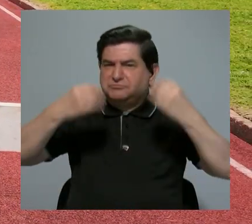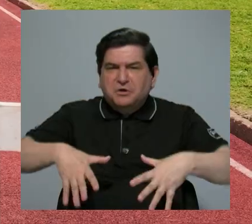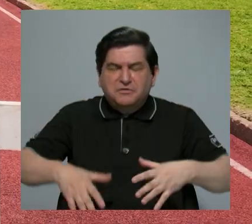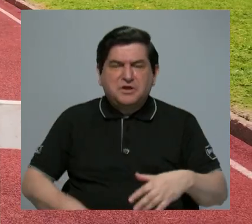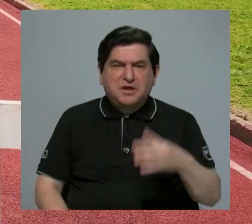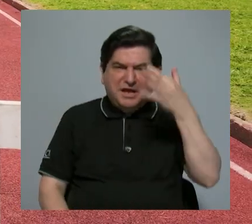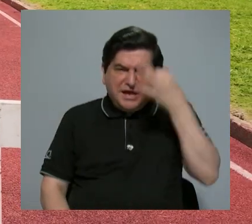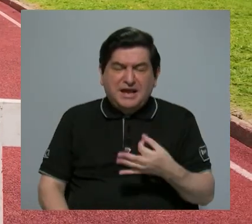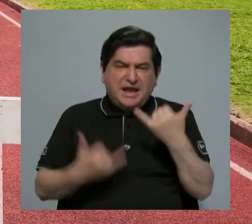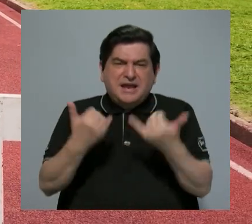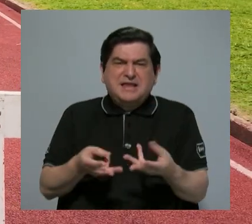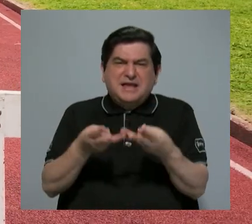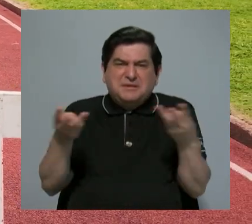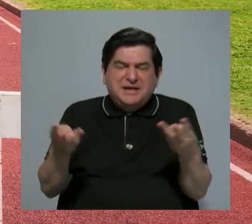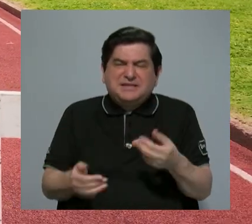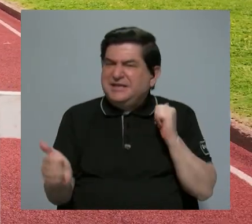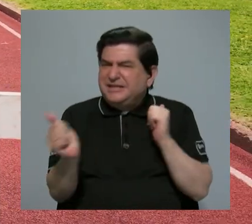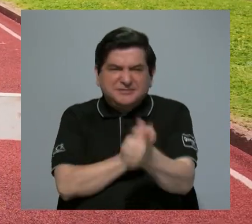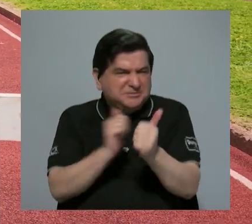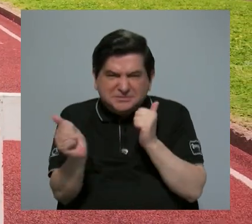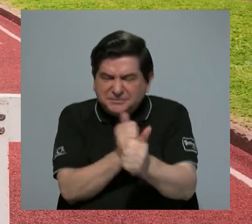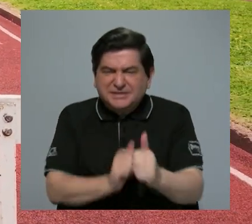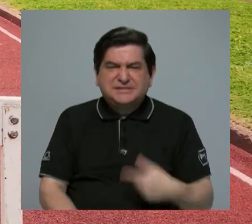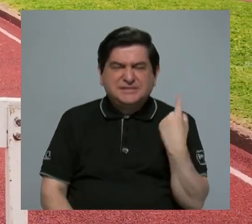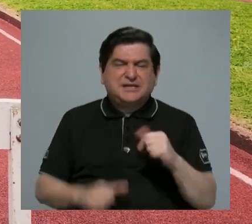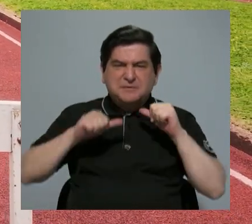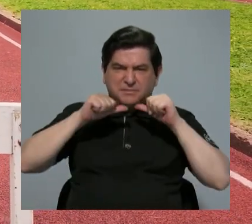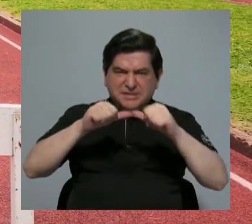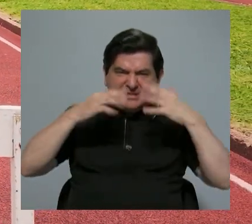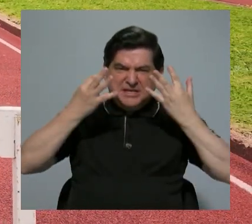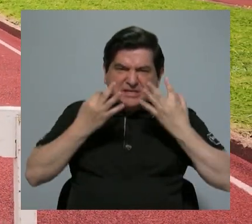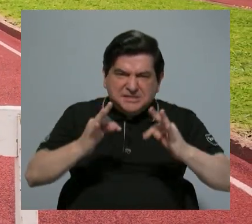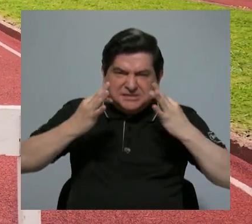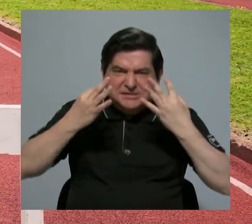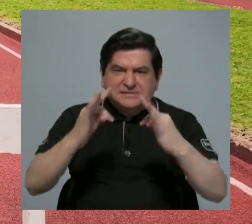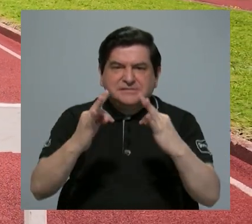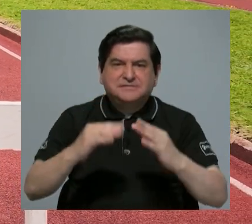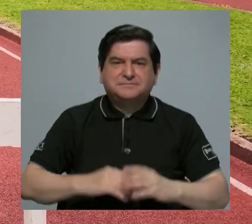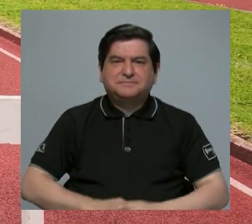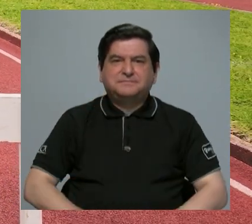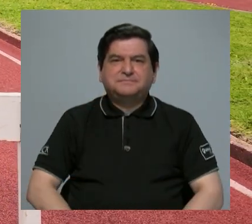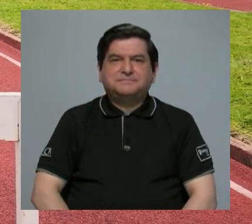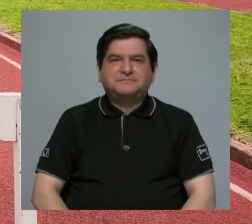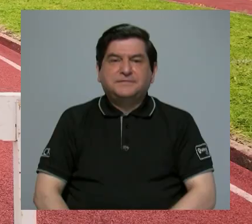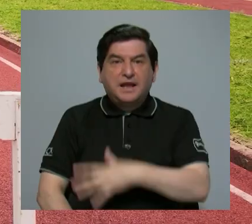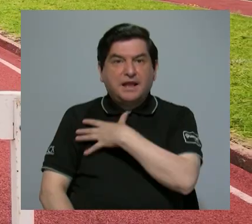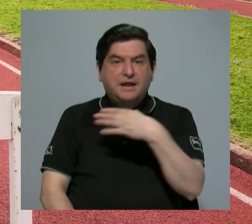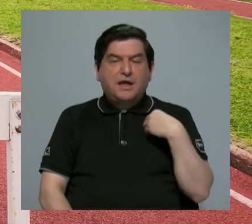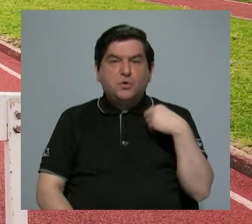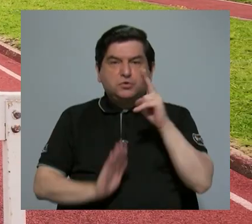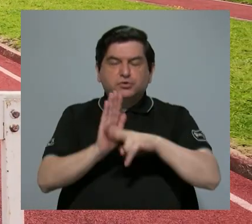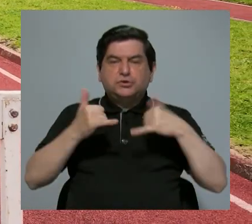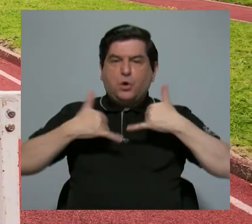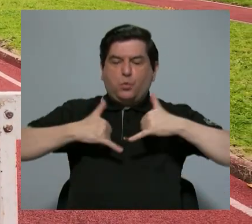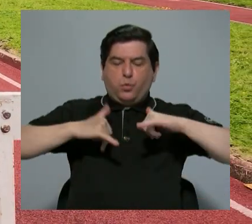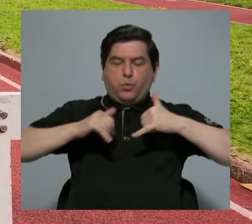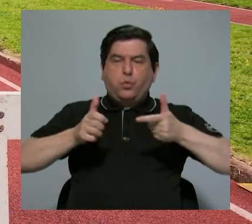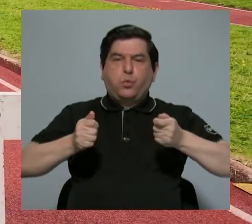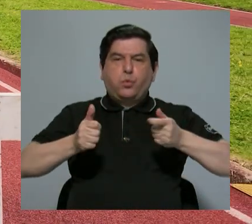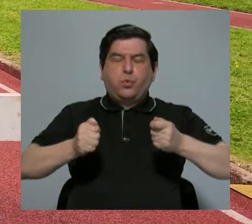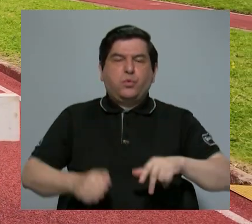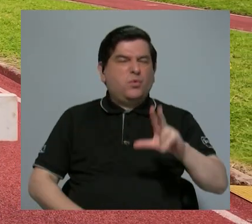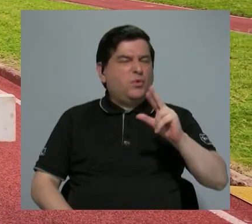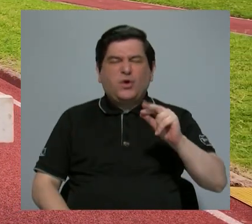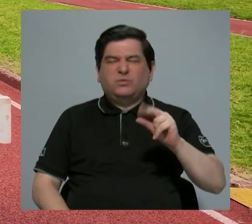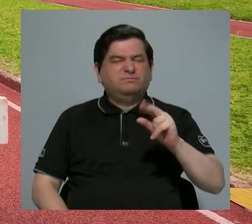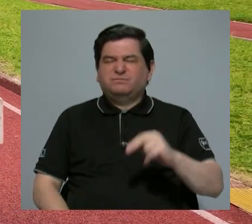cuando creo que una materia ya está perdida, siempre seguir intentándolo. ¿Le gustan los videojuegos? No